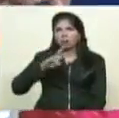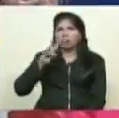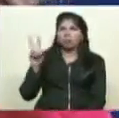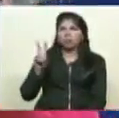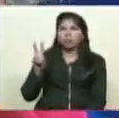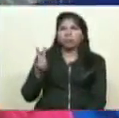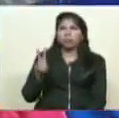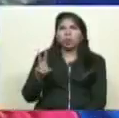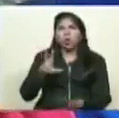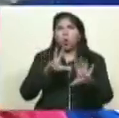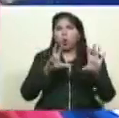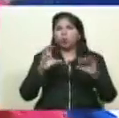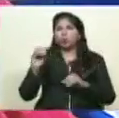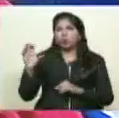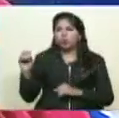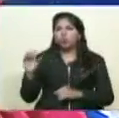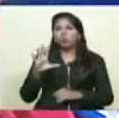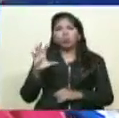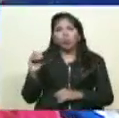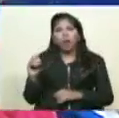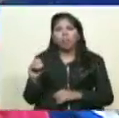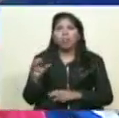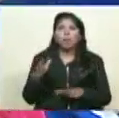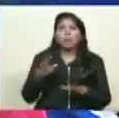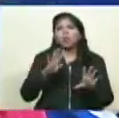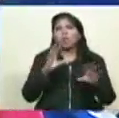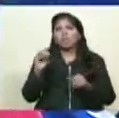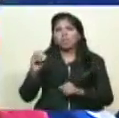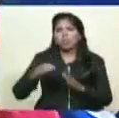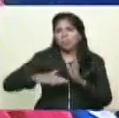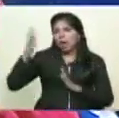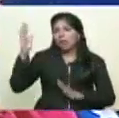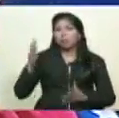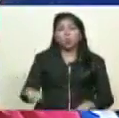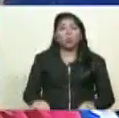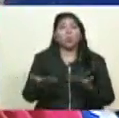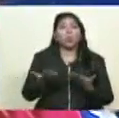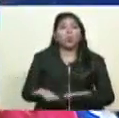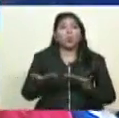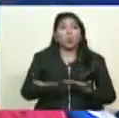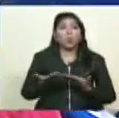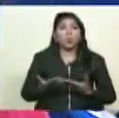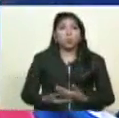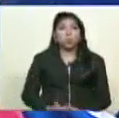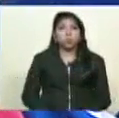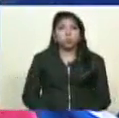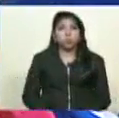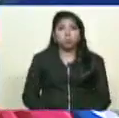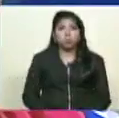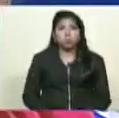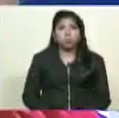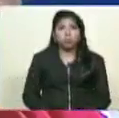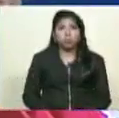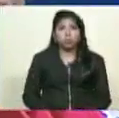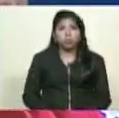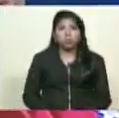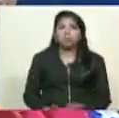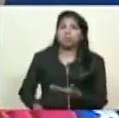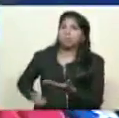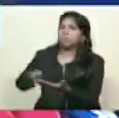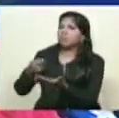de 850.000-900.000 toneladas. Pero si nosotros tenemos eso y contamos hacer una inversión, presidente,